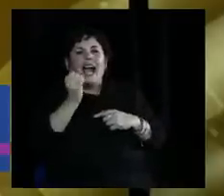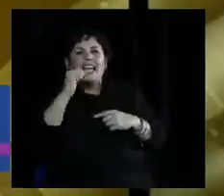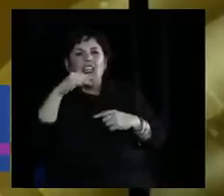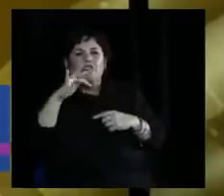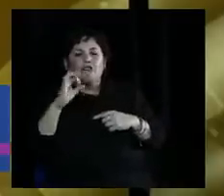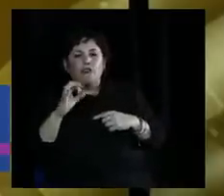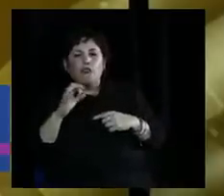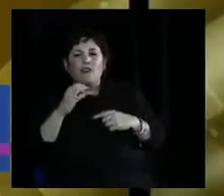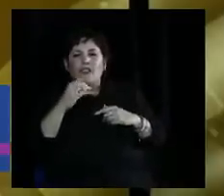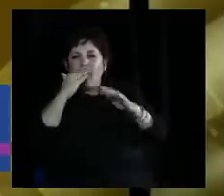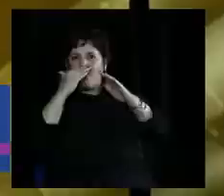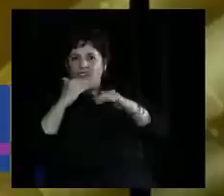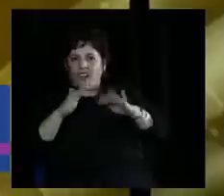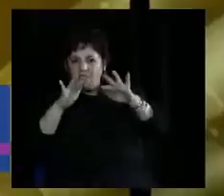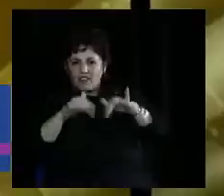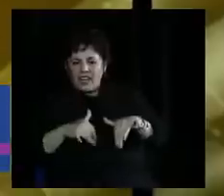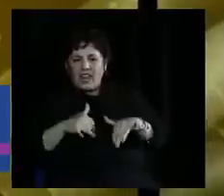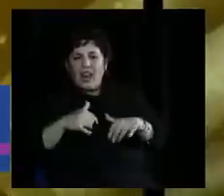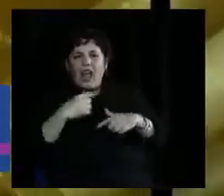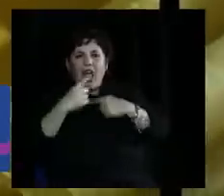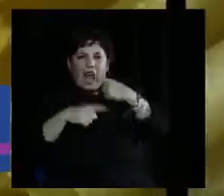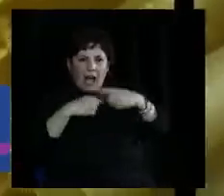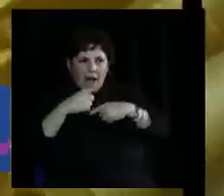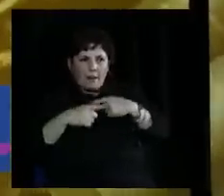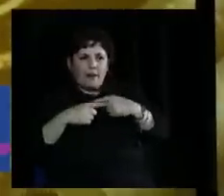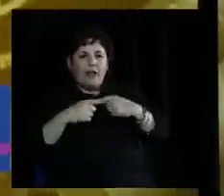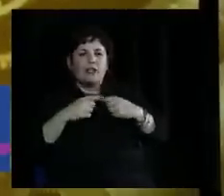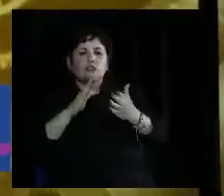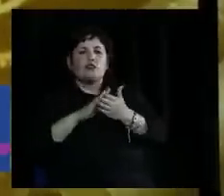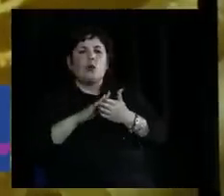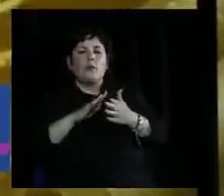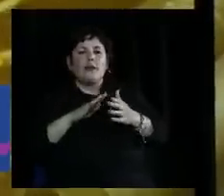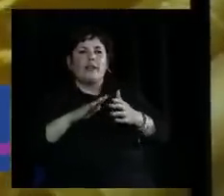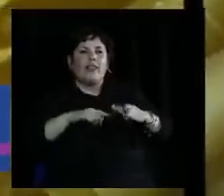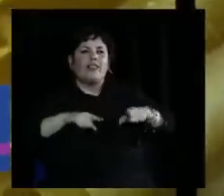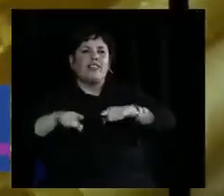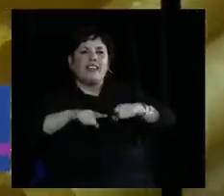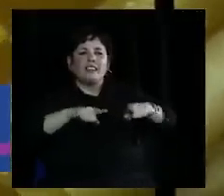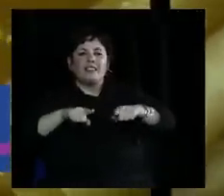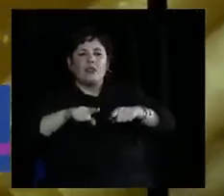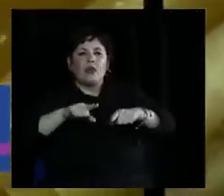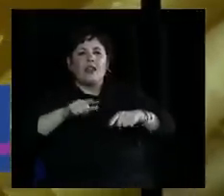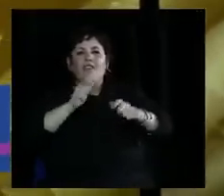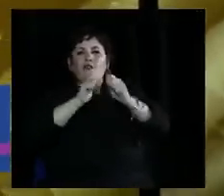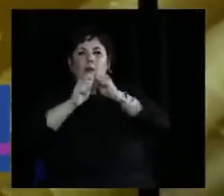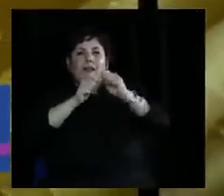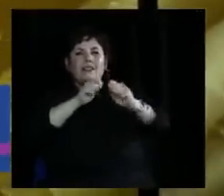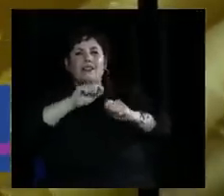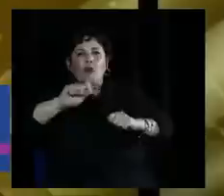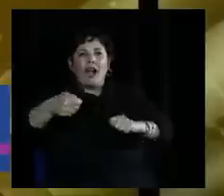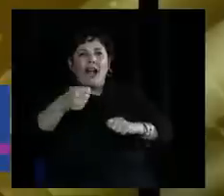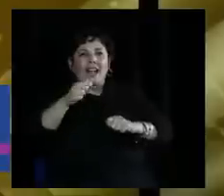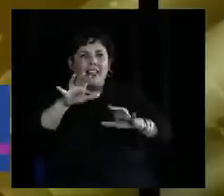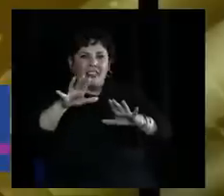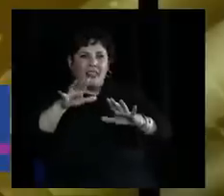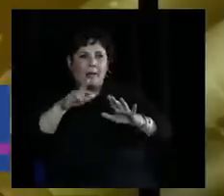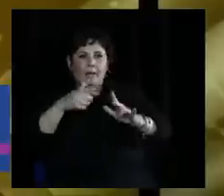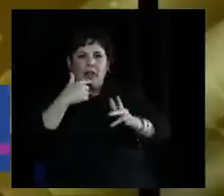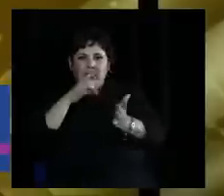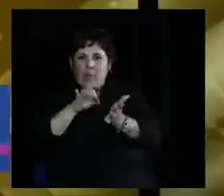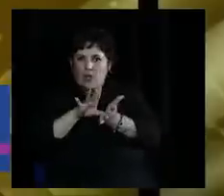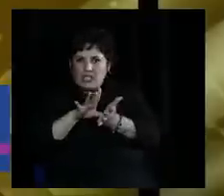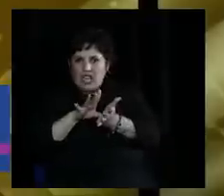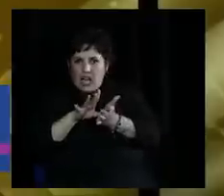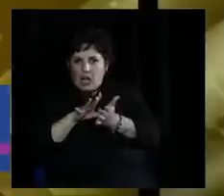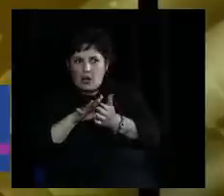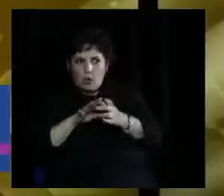Sofía lo estaba mencionando, hacen mención al caso de Eduardo Preve. Uh-huh. Porque les consta,